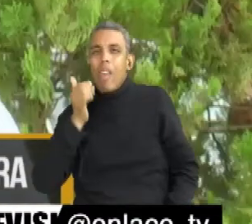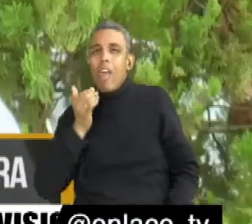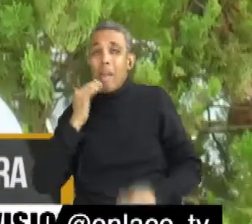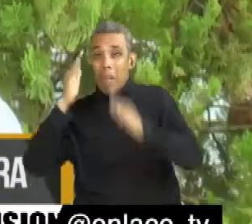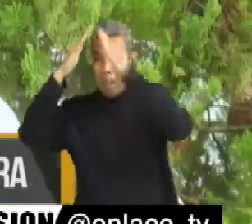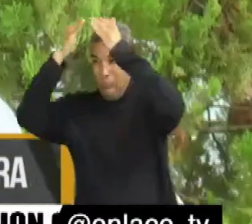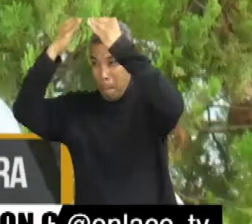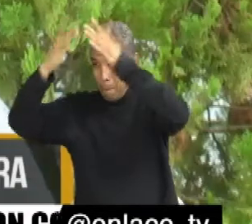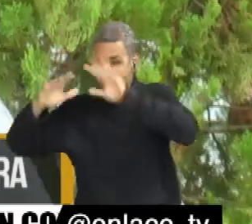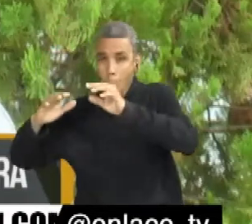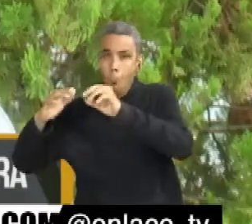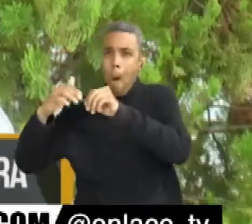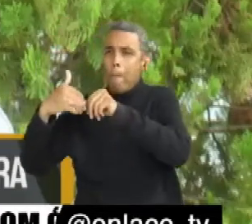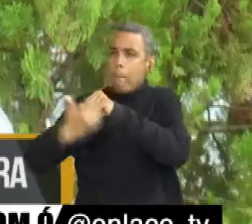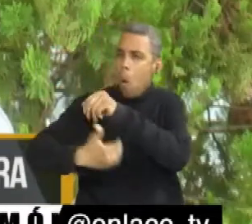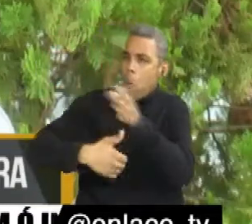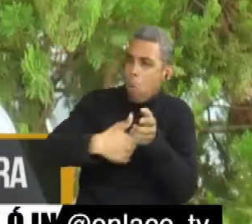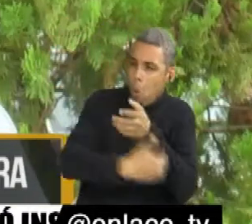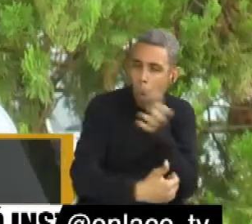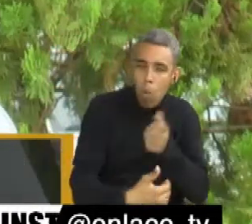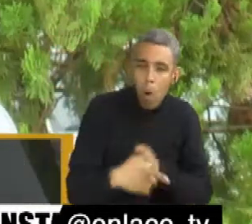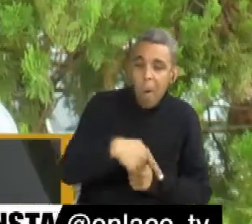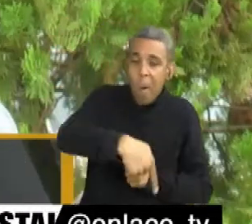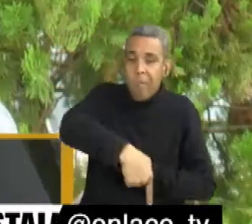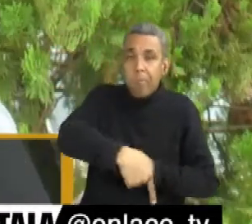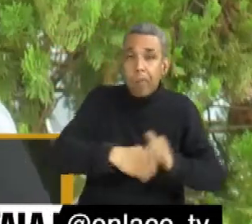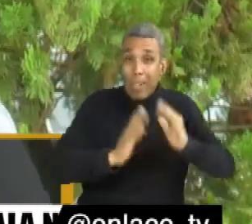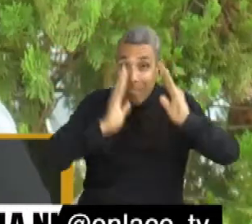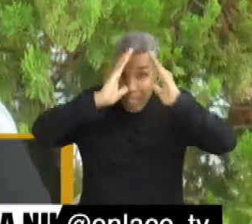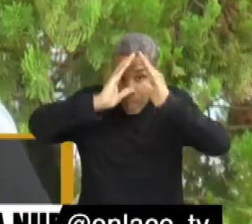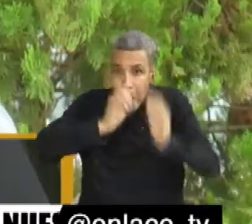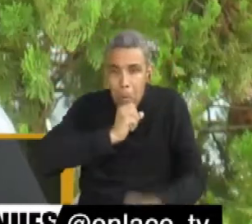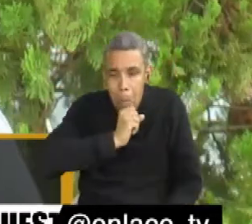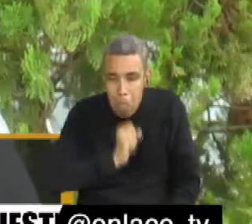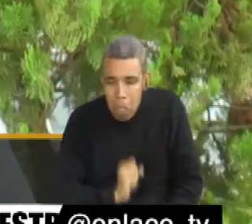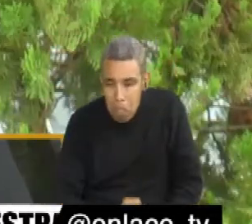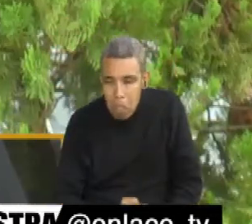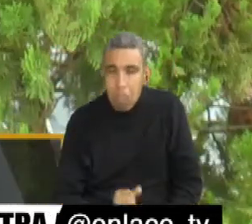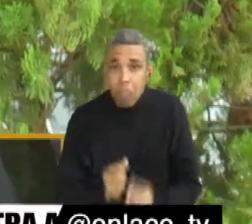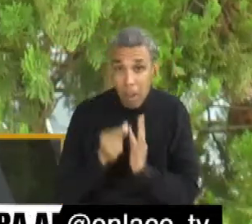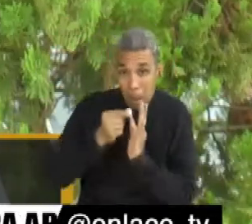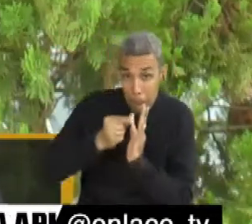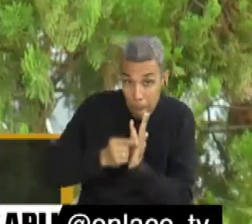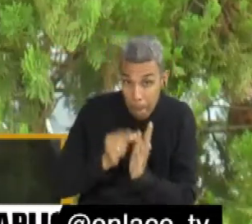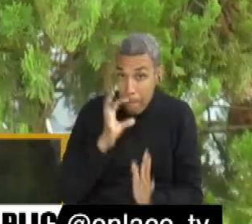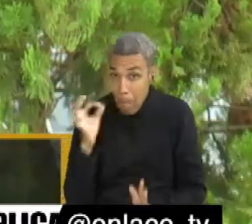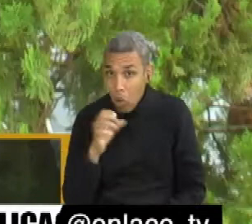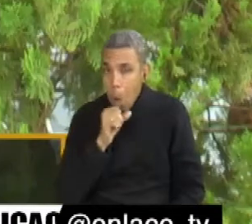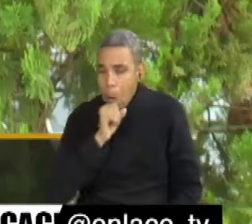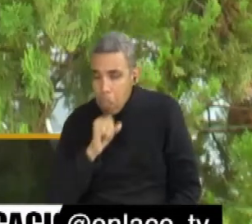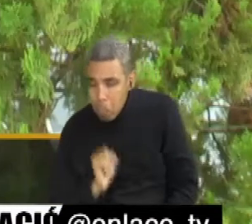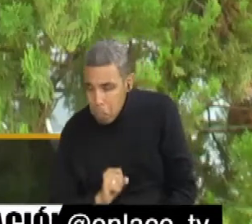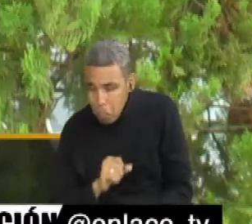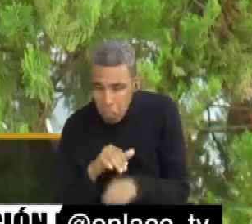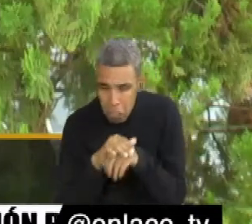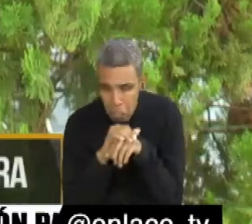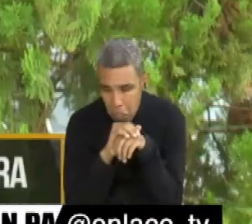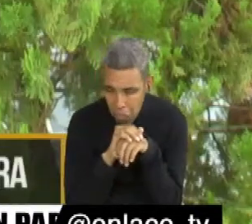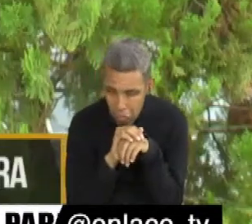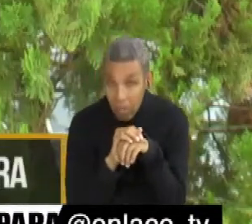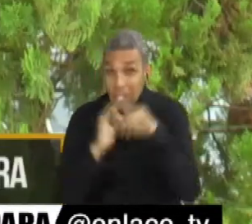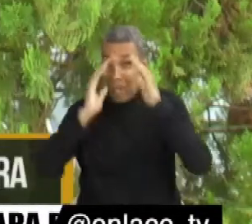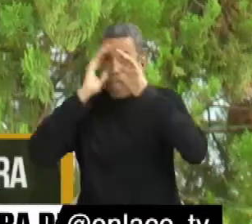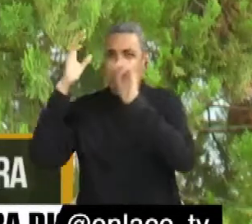comunidad, pedirle una ayuda, a ver en qué nos pueden ayudar para estas señoras y hablar con